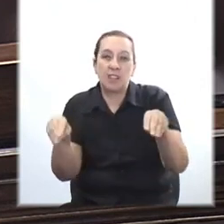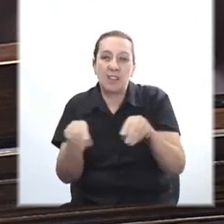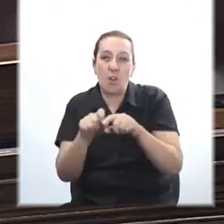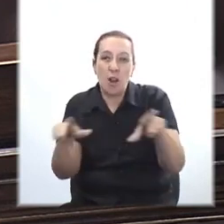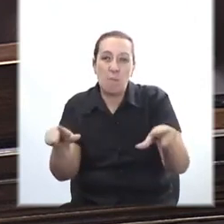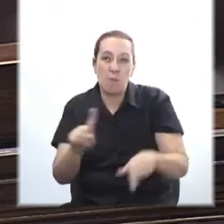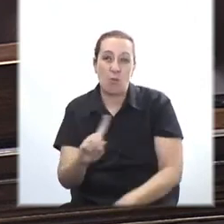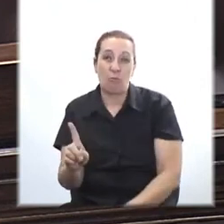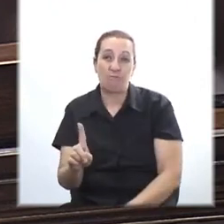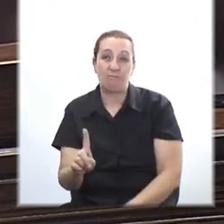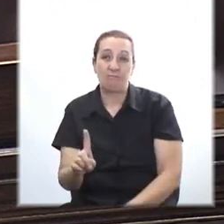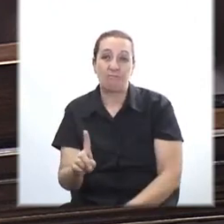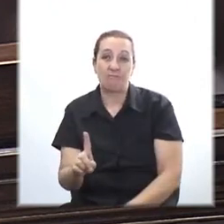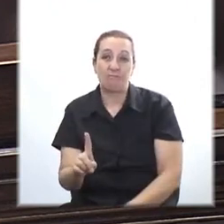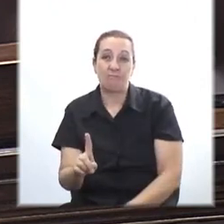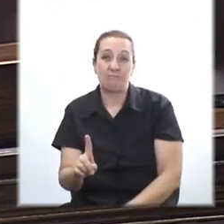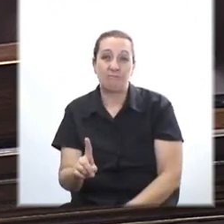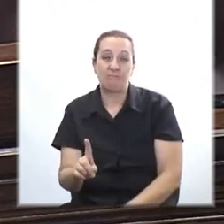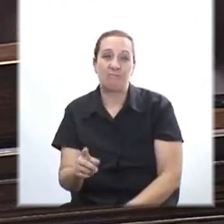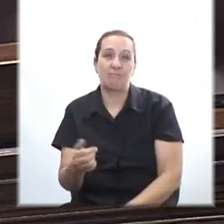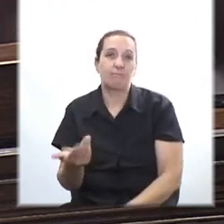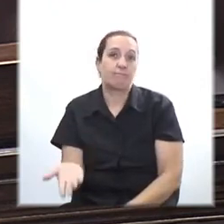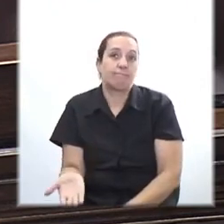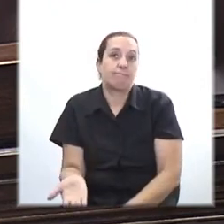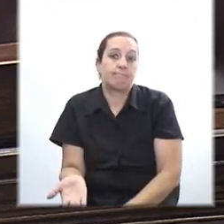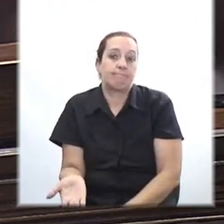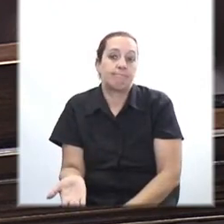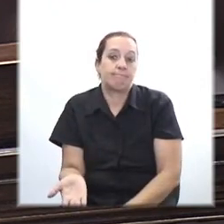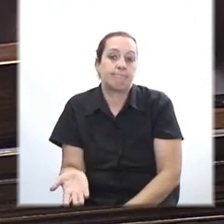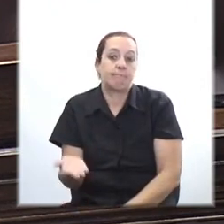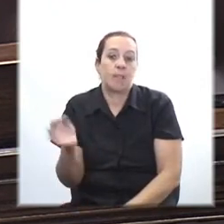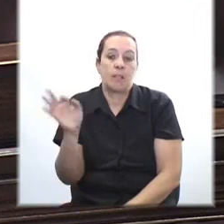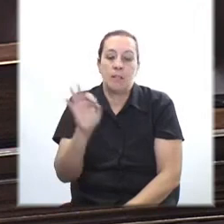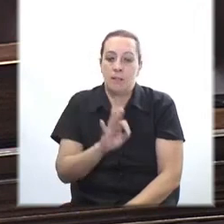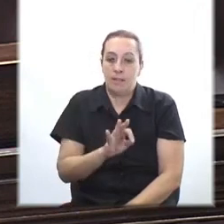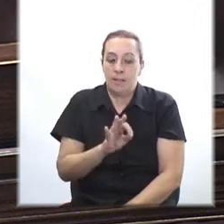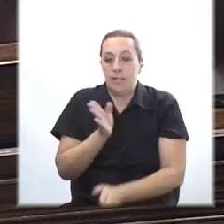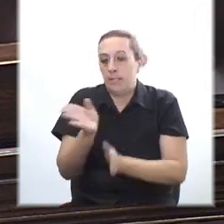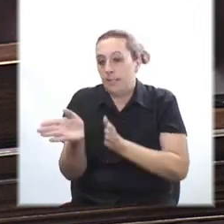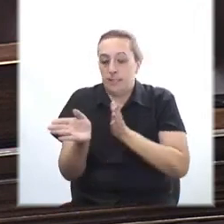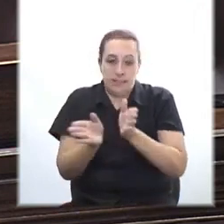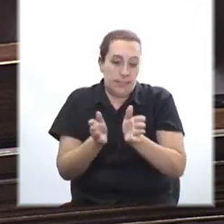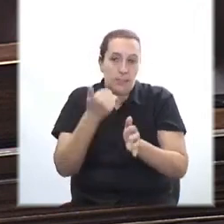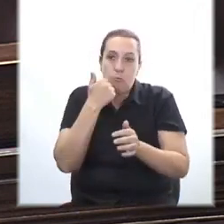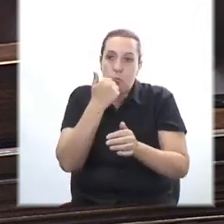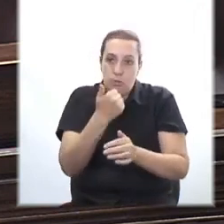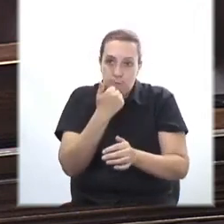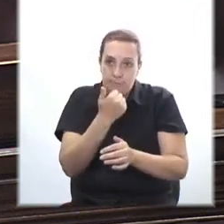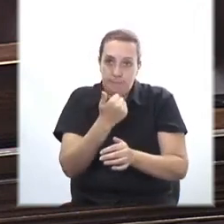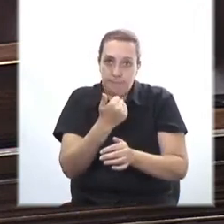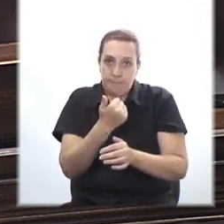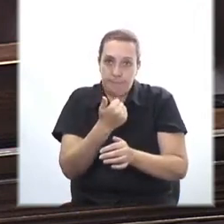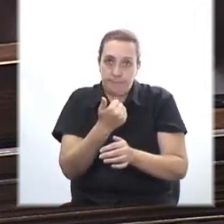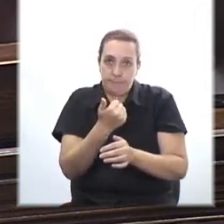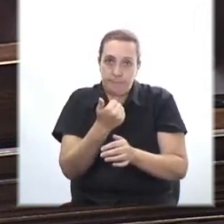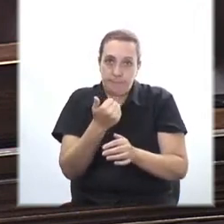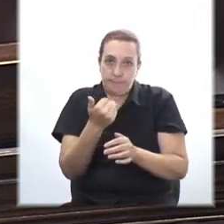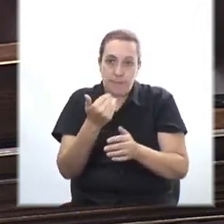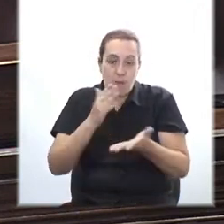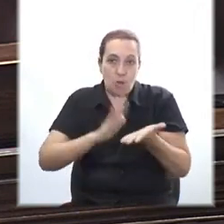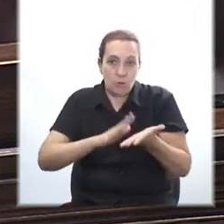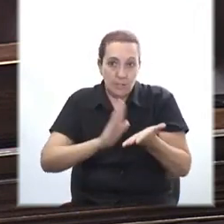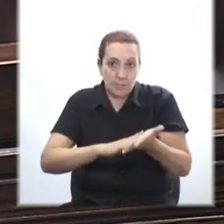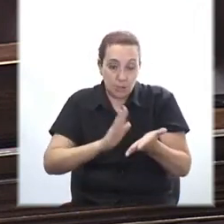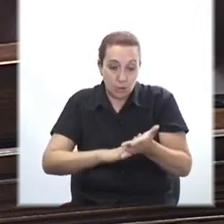limpios, o esos cortafuegos no estaban limpios. Una de dos. No sé si de la constatación